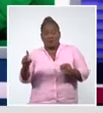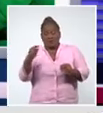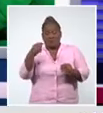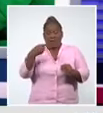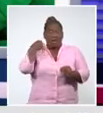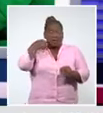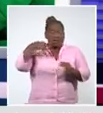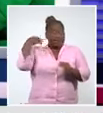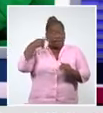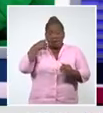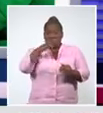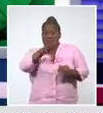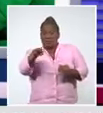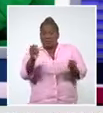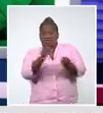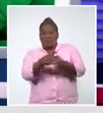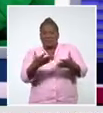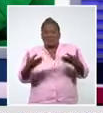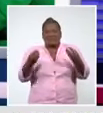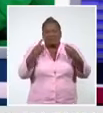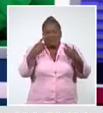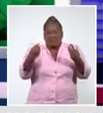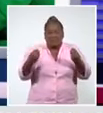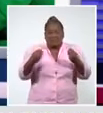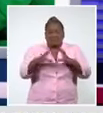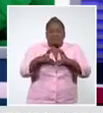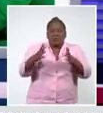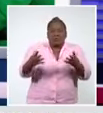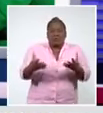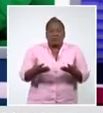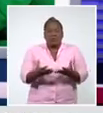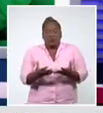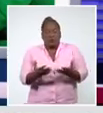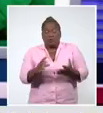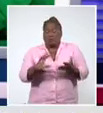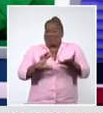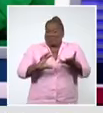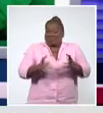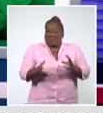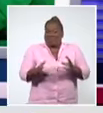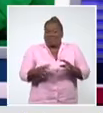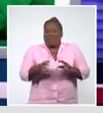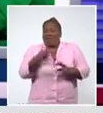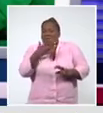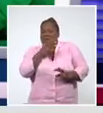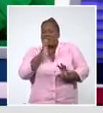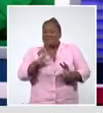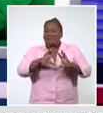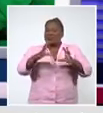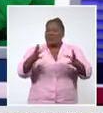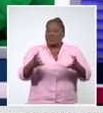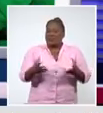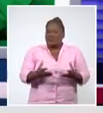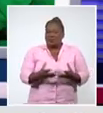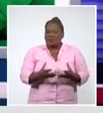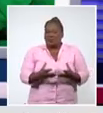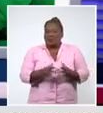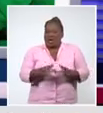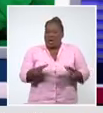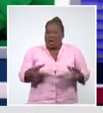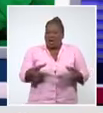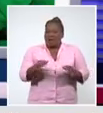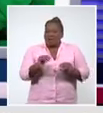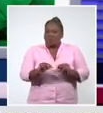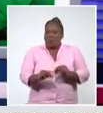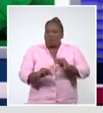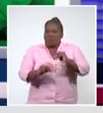claridad, el mundo en este año 2021 pues ya va a coger. Parece que va a salir a flote. Va a coger y vamos a poder volver a hacer